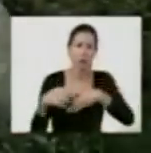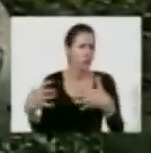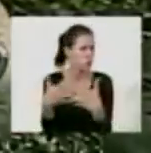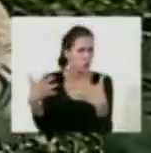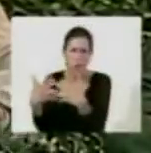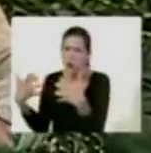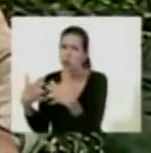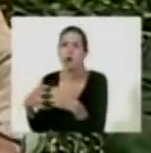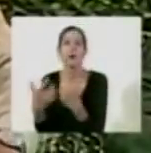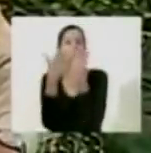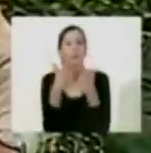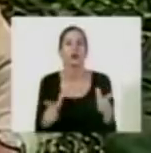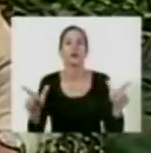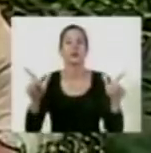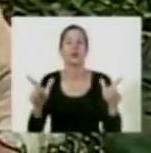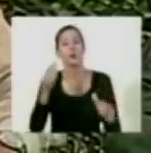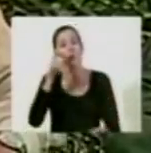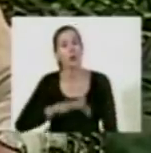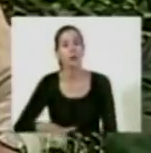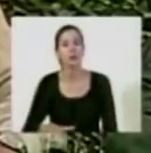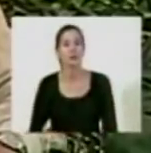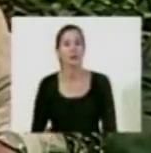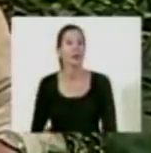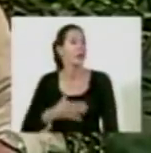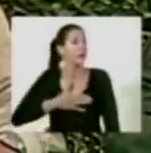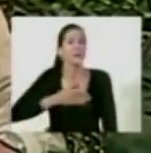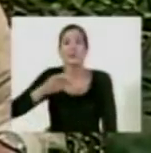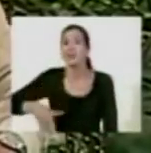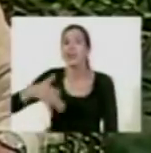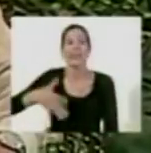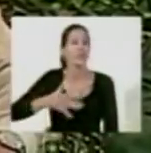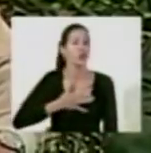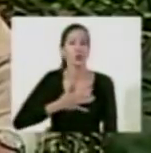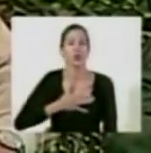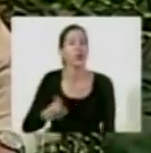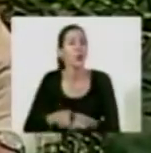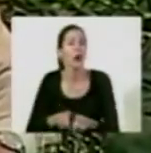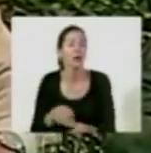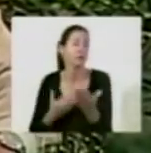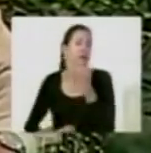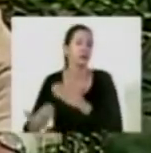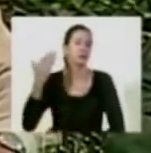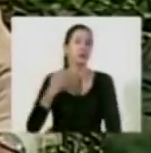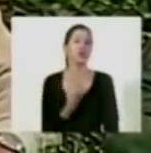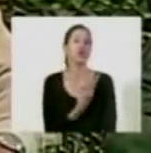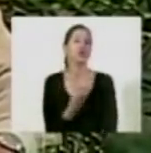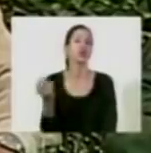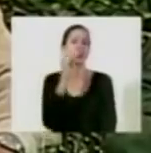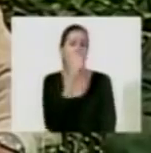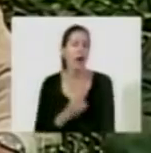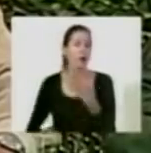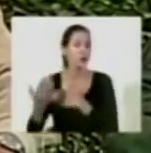pueblo. Nadie nos quitaría ese derecho, como lo hicimos hace 200 años.